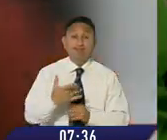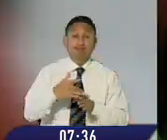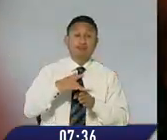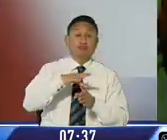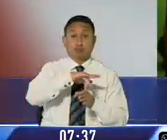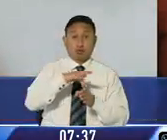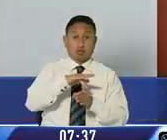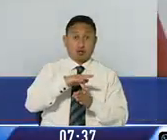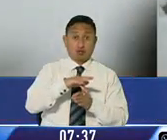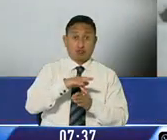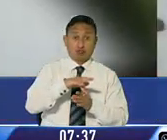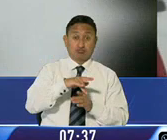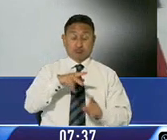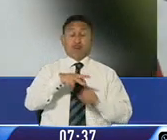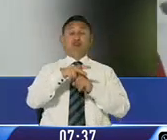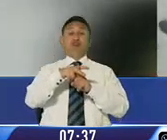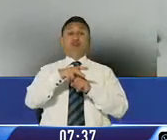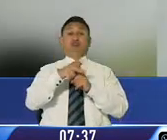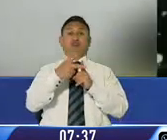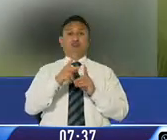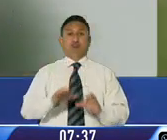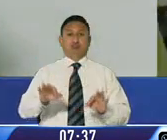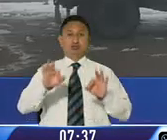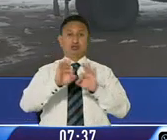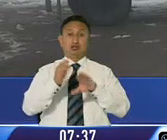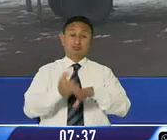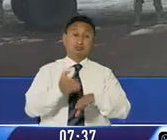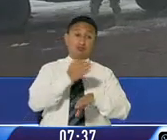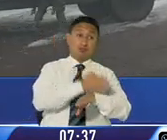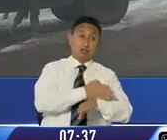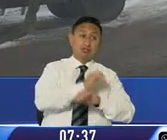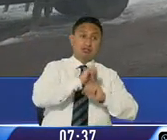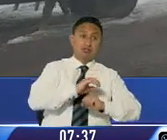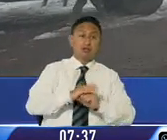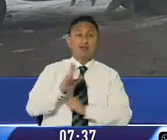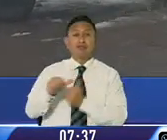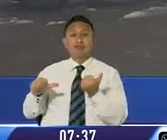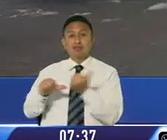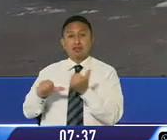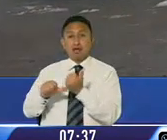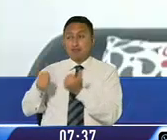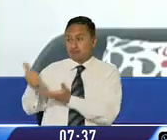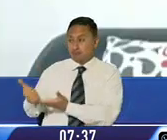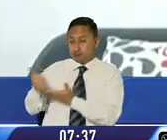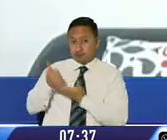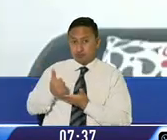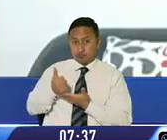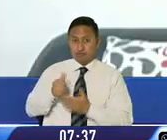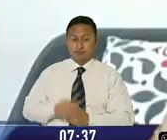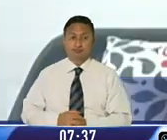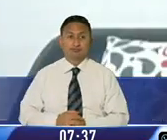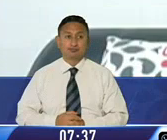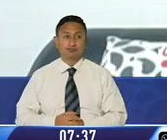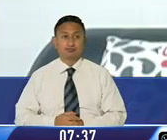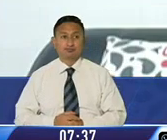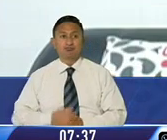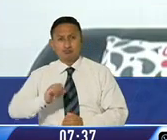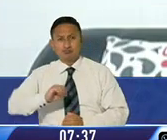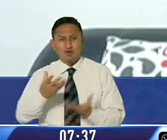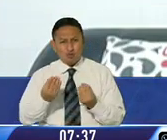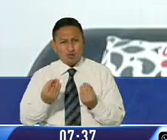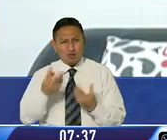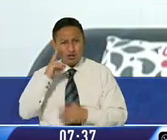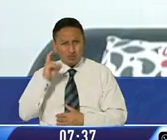de accidentes, indican, es imprescindible contar con la asesoría necesaria. Existen muchos